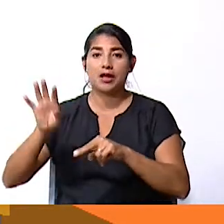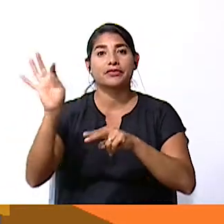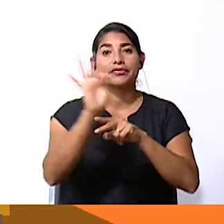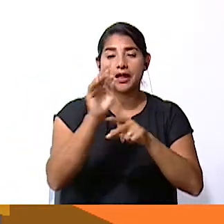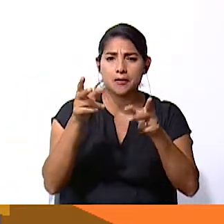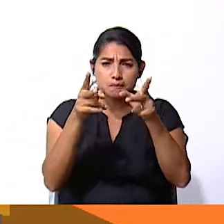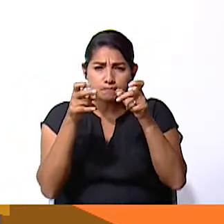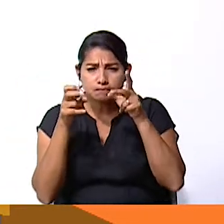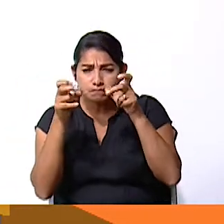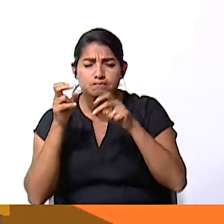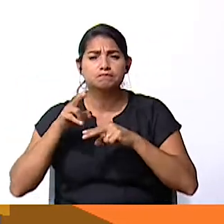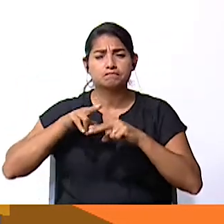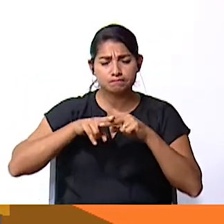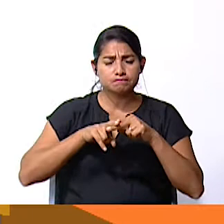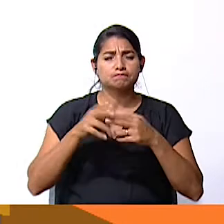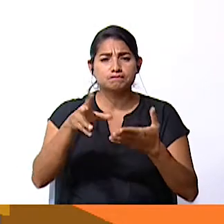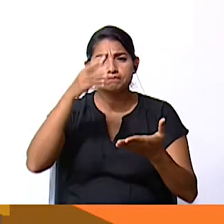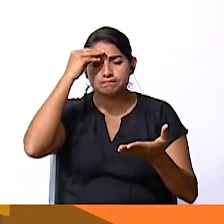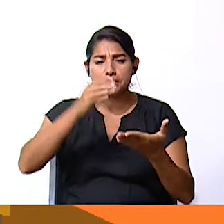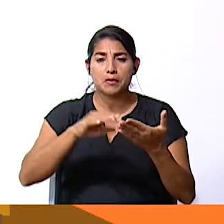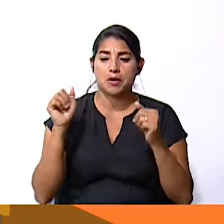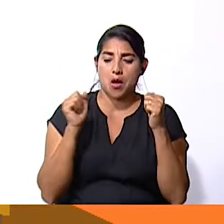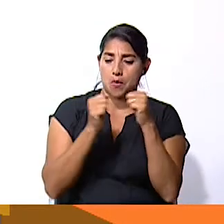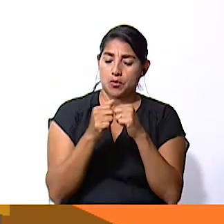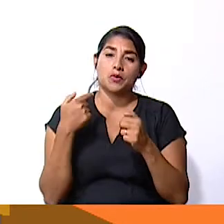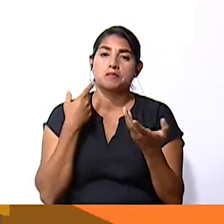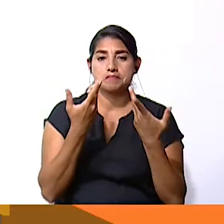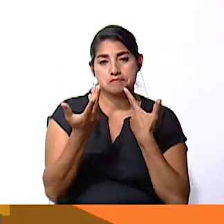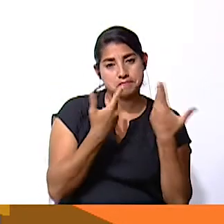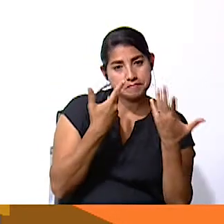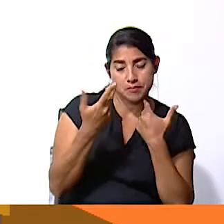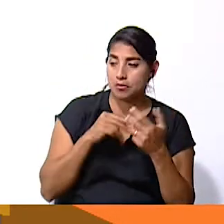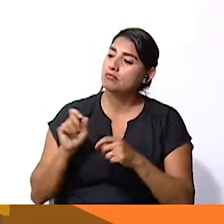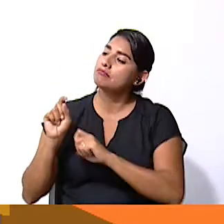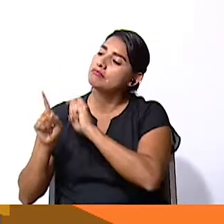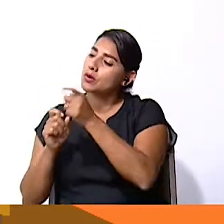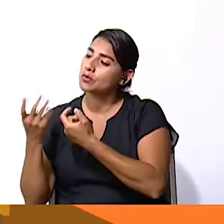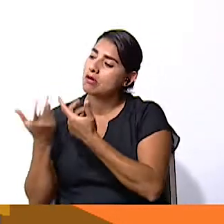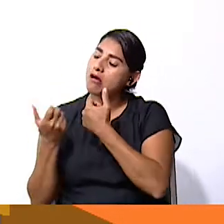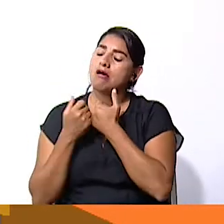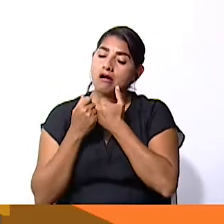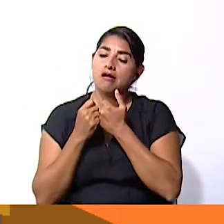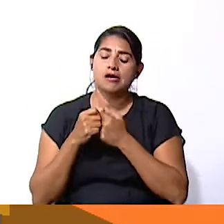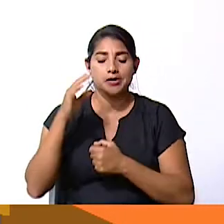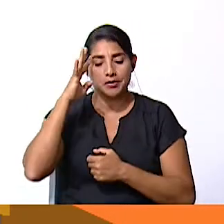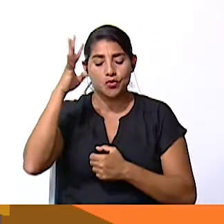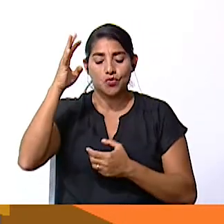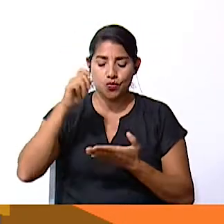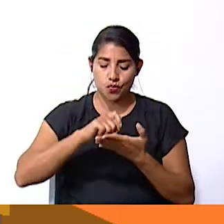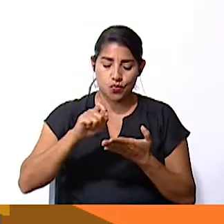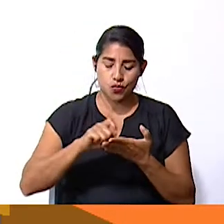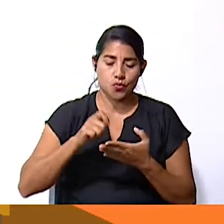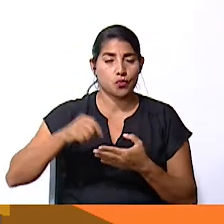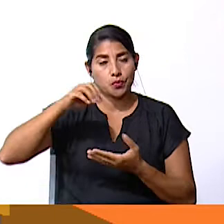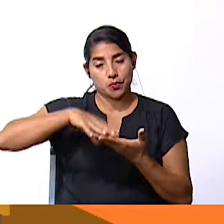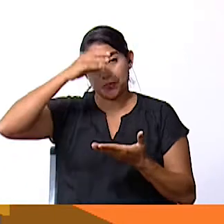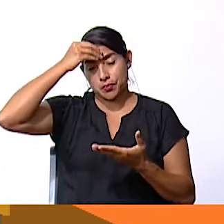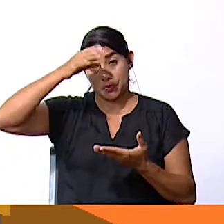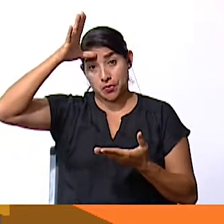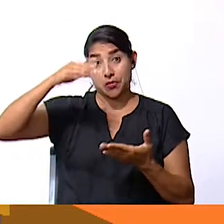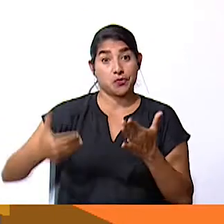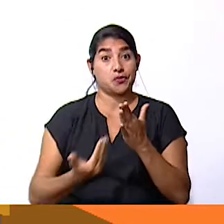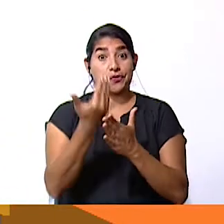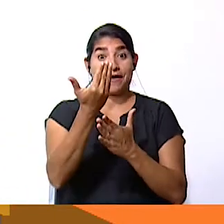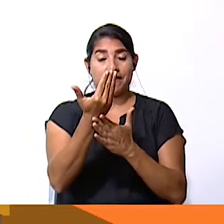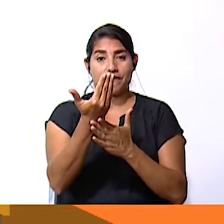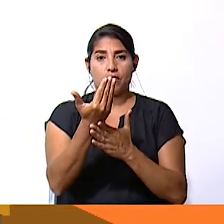por ahí en un lugar cómodo en su casa para que conversemos también juntos y creamos todos aprendizajes.